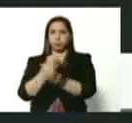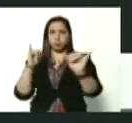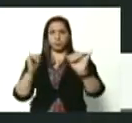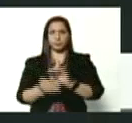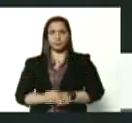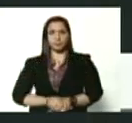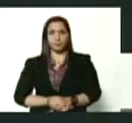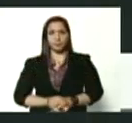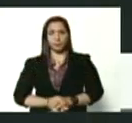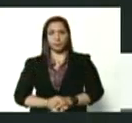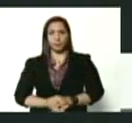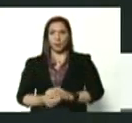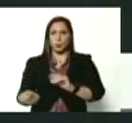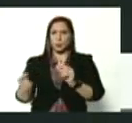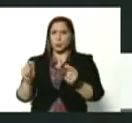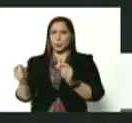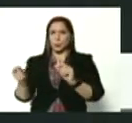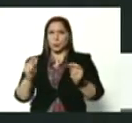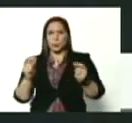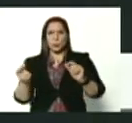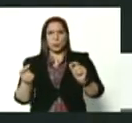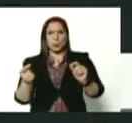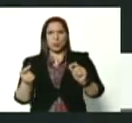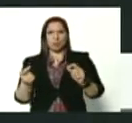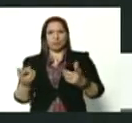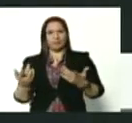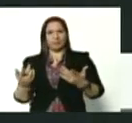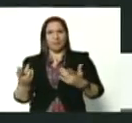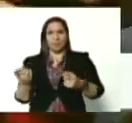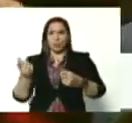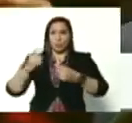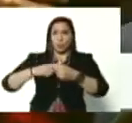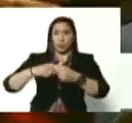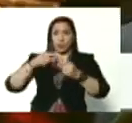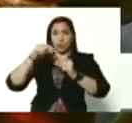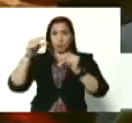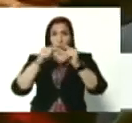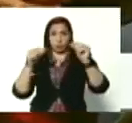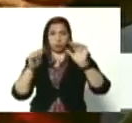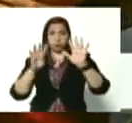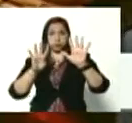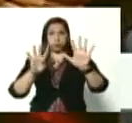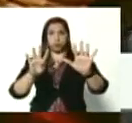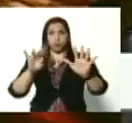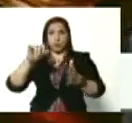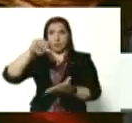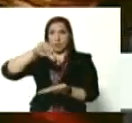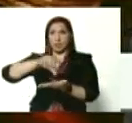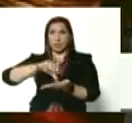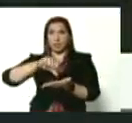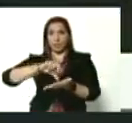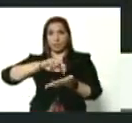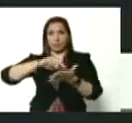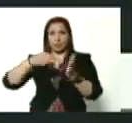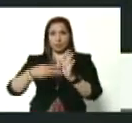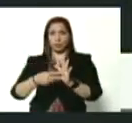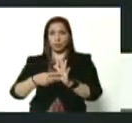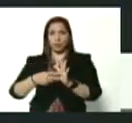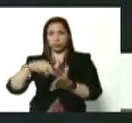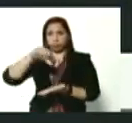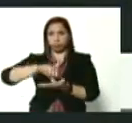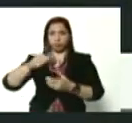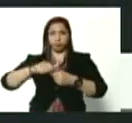te dará una discusión estéril por incluir la novena estrella en representación de la provincia de maracaibo después de